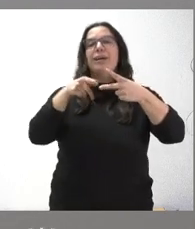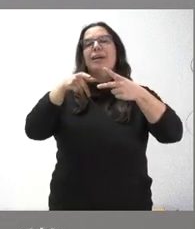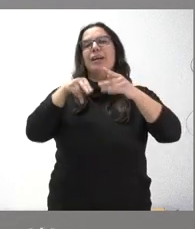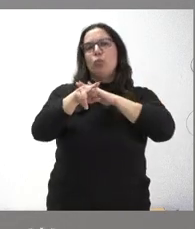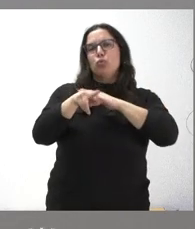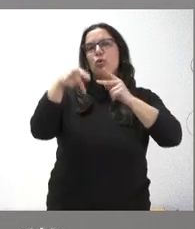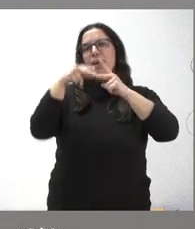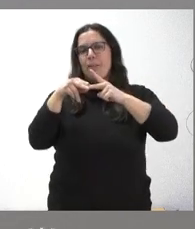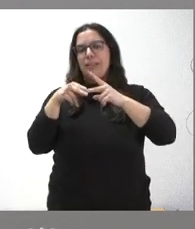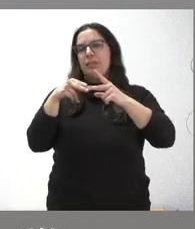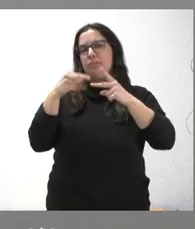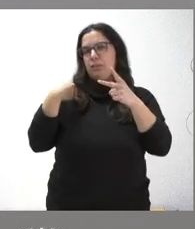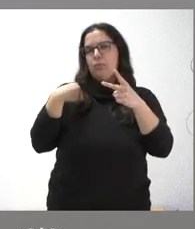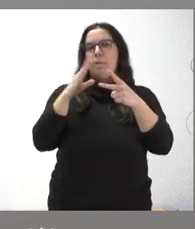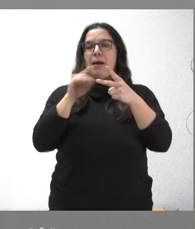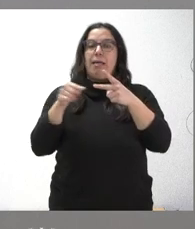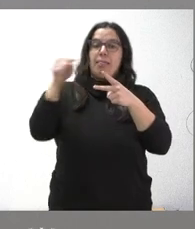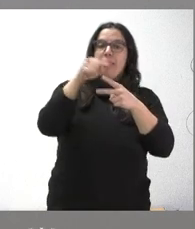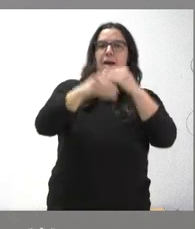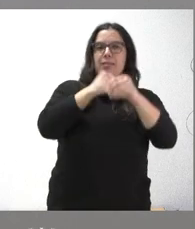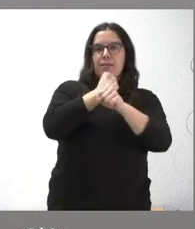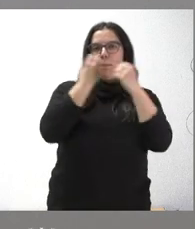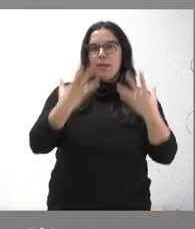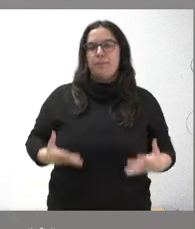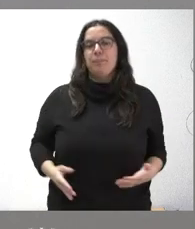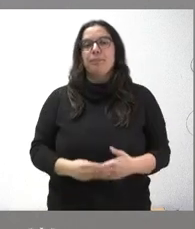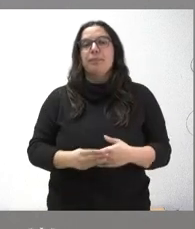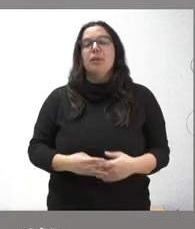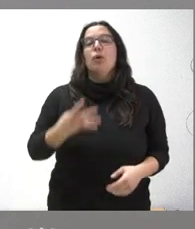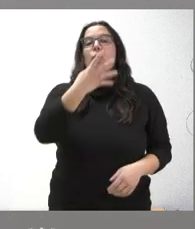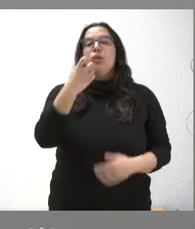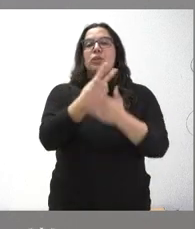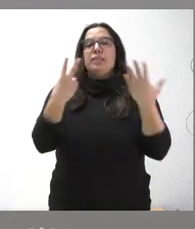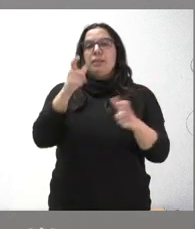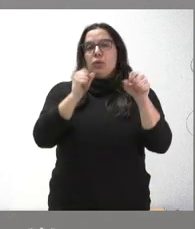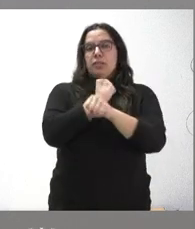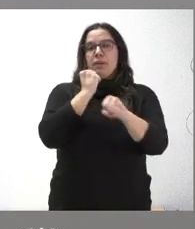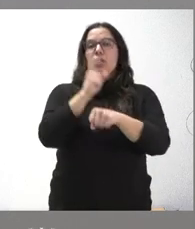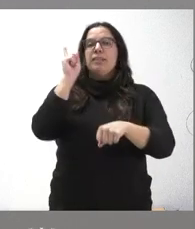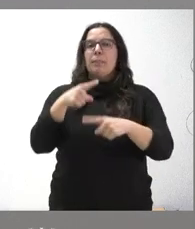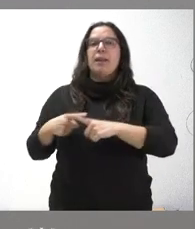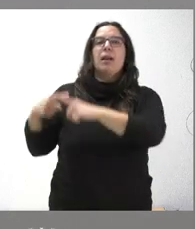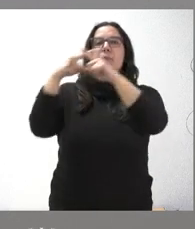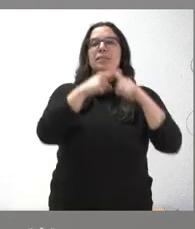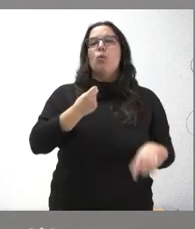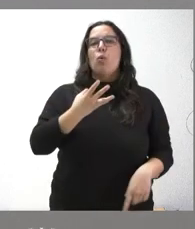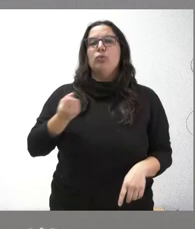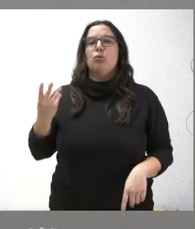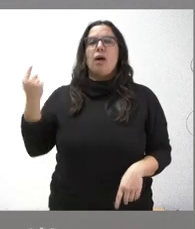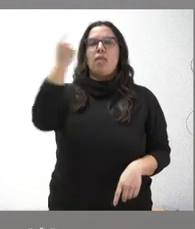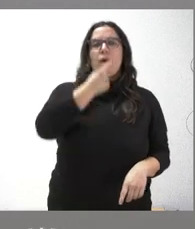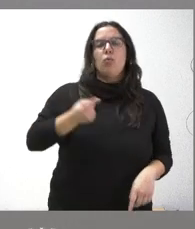disponibles por los anteriores para realizar sus tareas 407 trabajadores tienen ustedes la distribución de la cuantía por diputaciones y también la